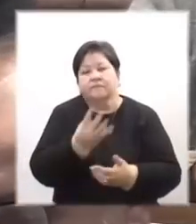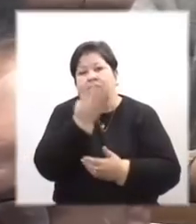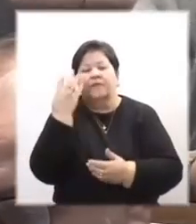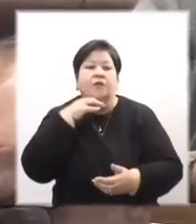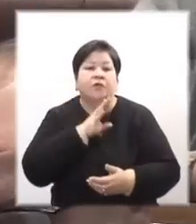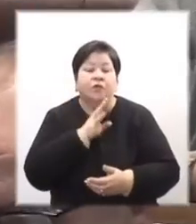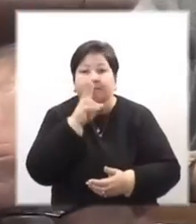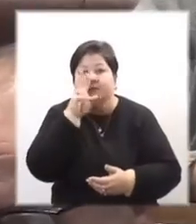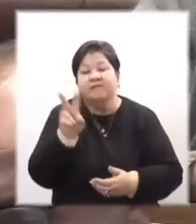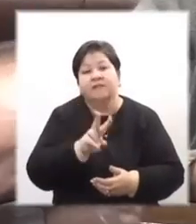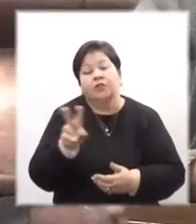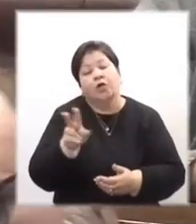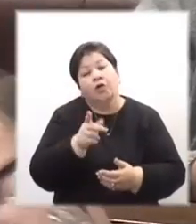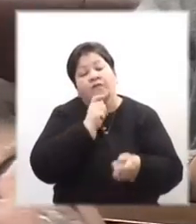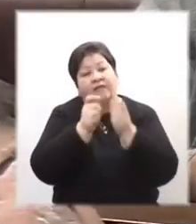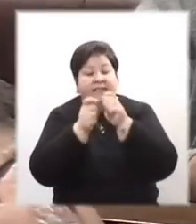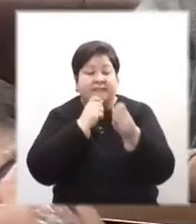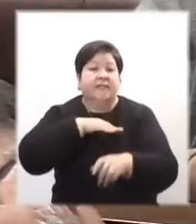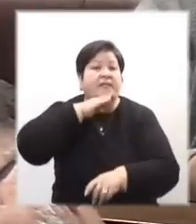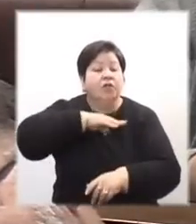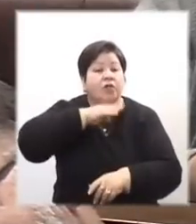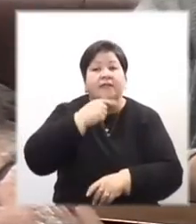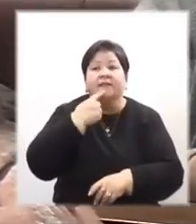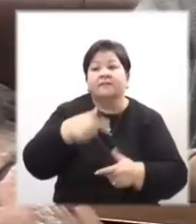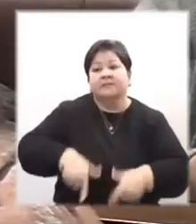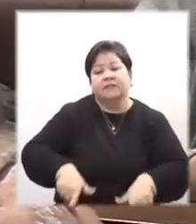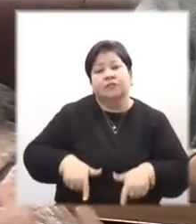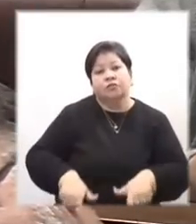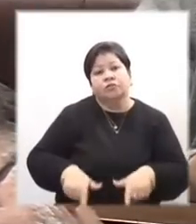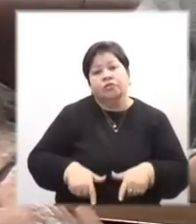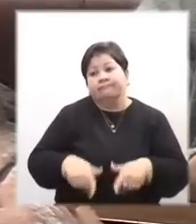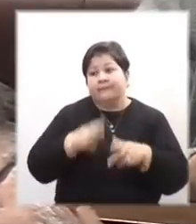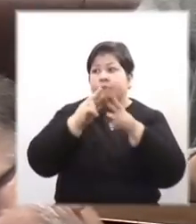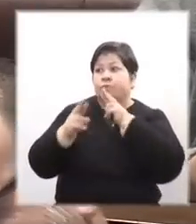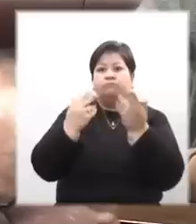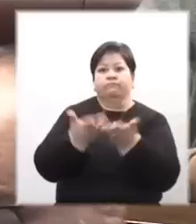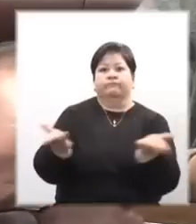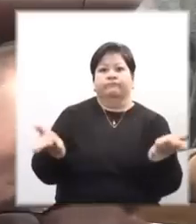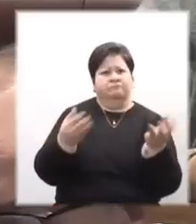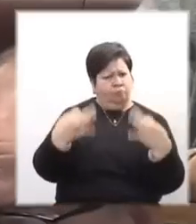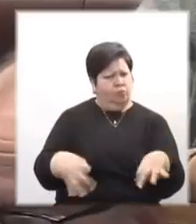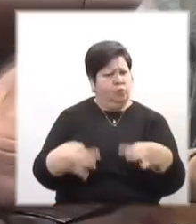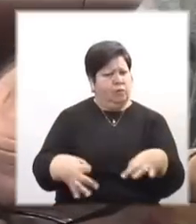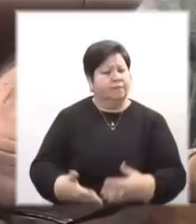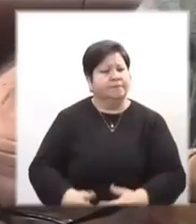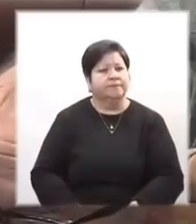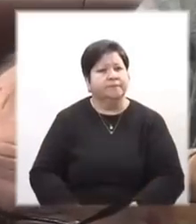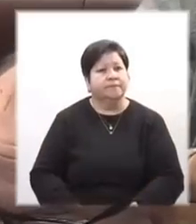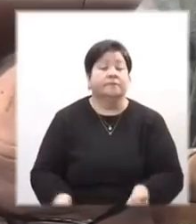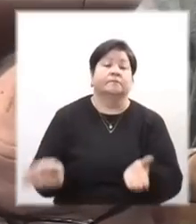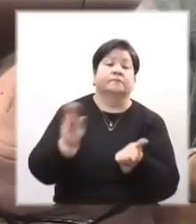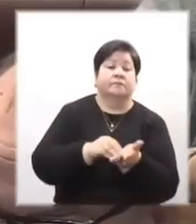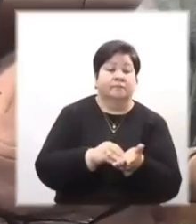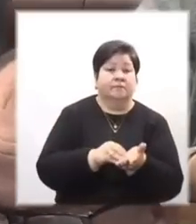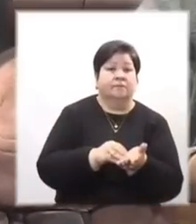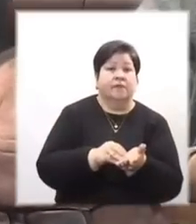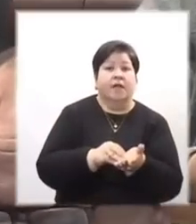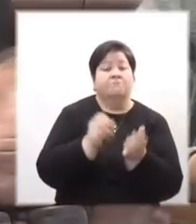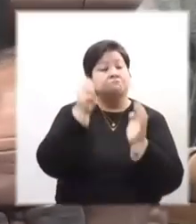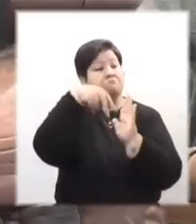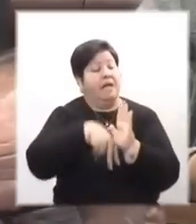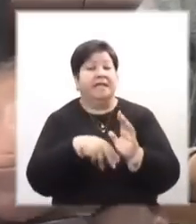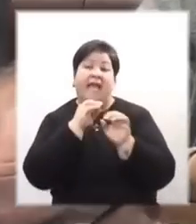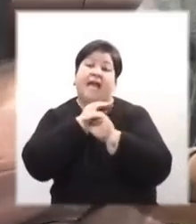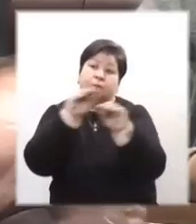4 de agosto, en una conferencia de prensa en Canelones, el ministro dijo, los resultados están a la vista, son muy buenos. Y añadió, los planes